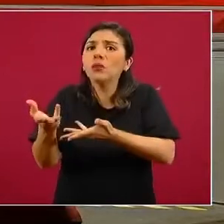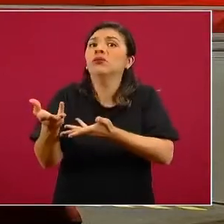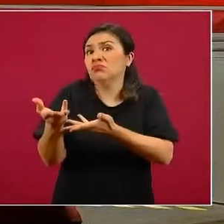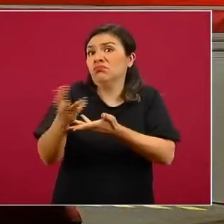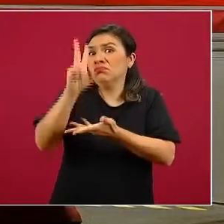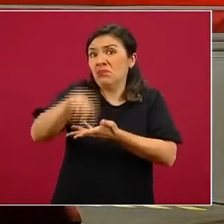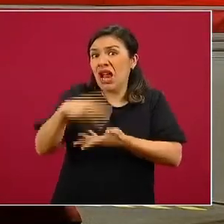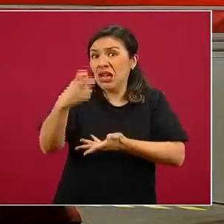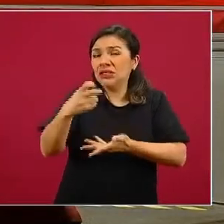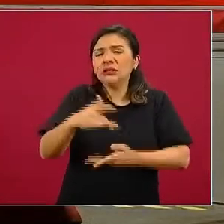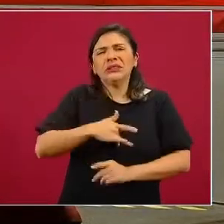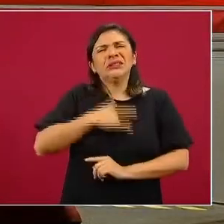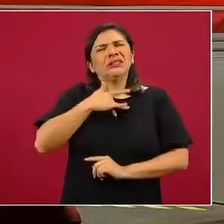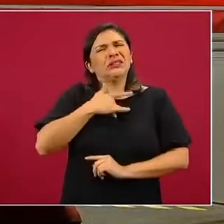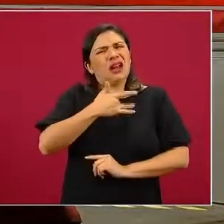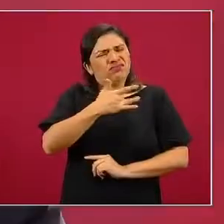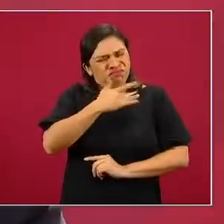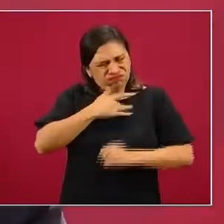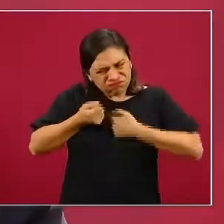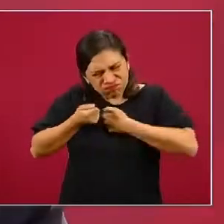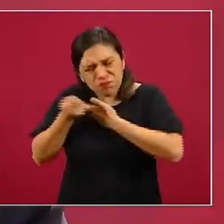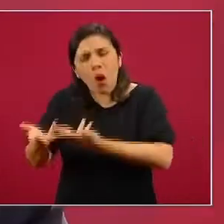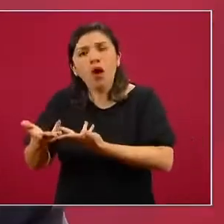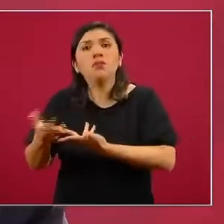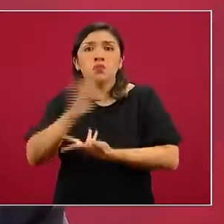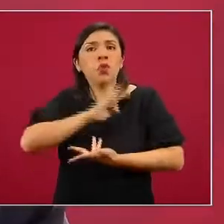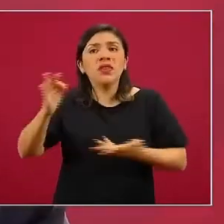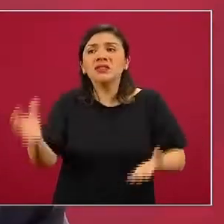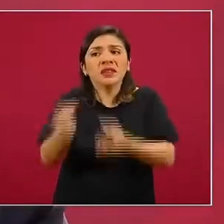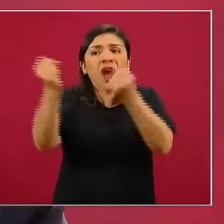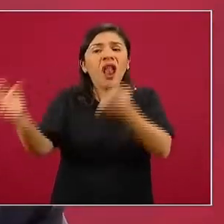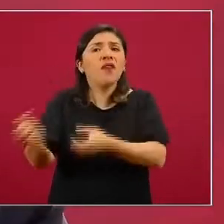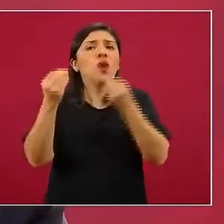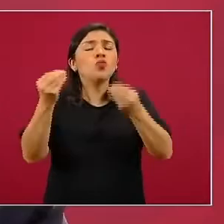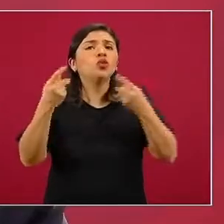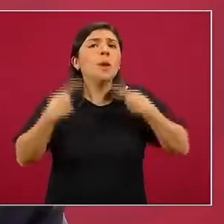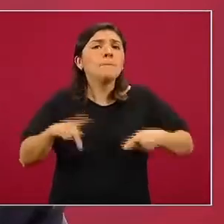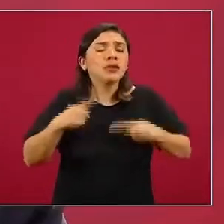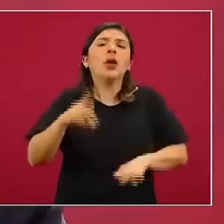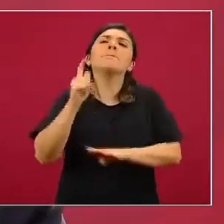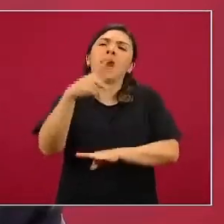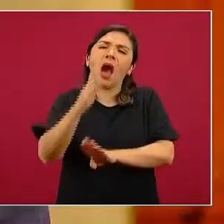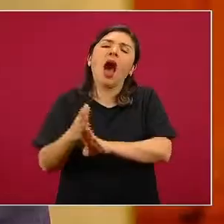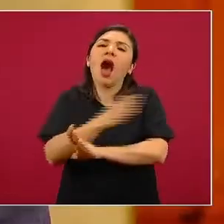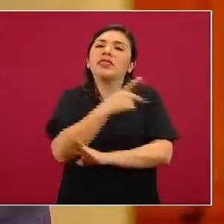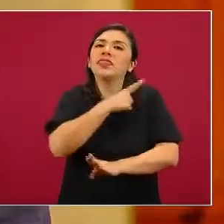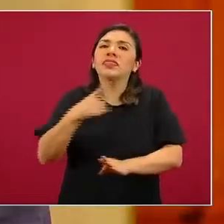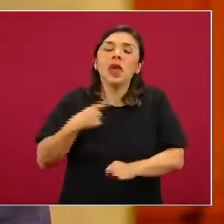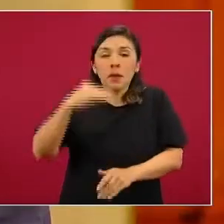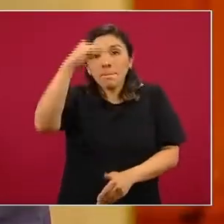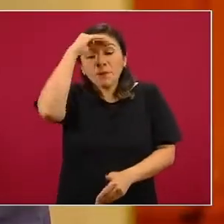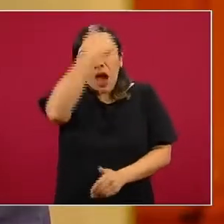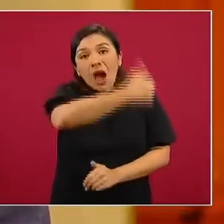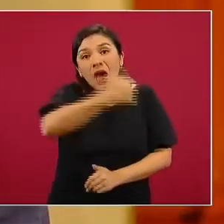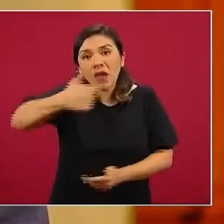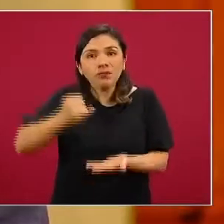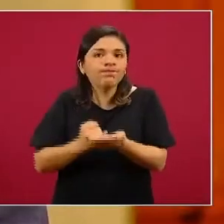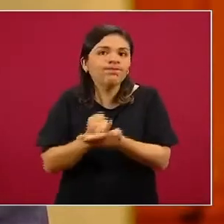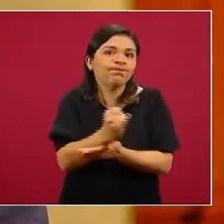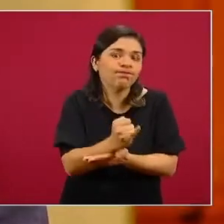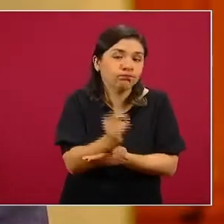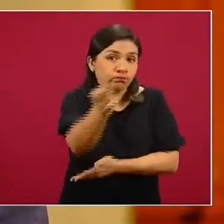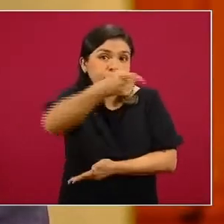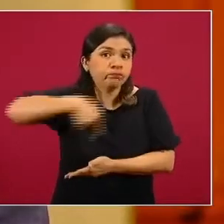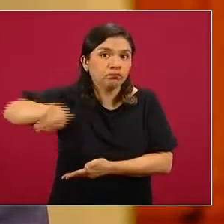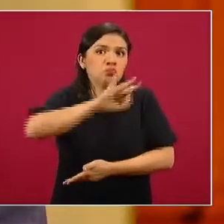donación altruista puede salvar vidas. Generalmente hay que, desde luego, tomar una decisión anticipada, y todos podemos tomar una